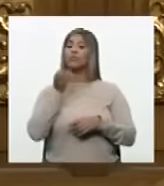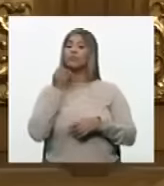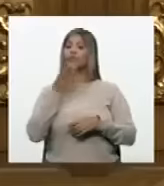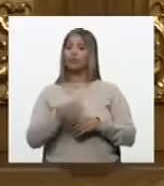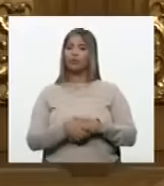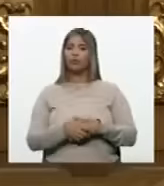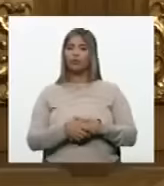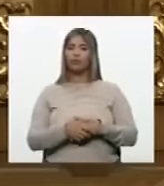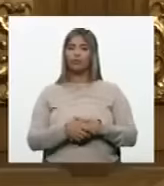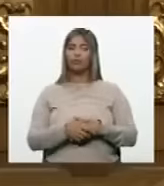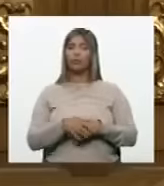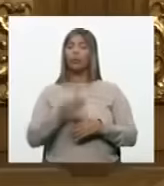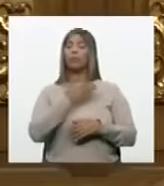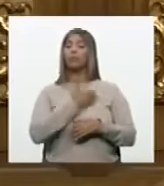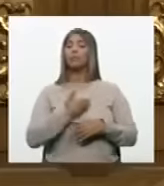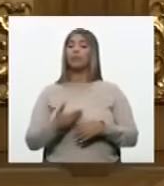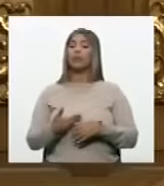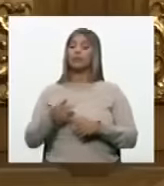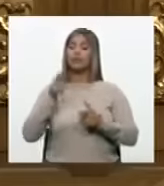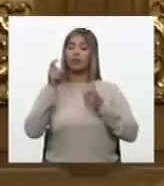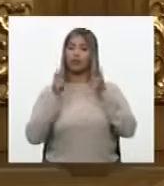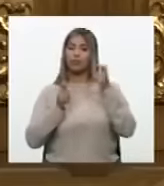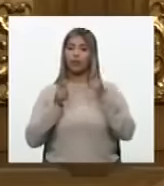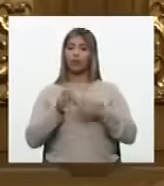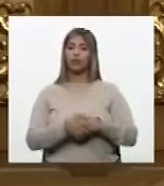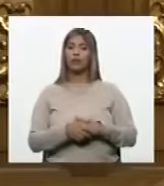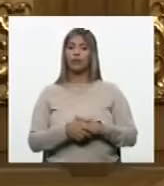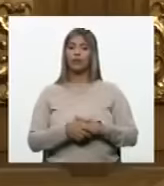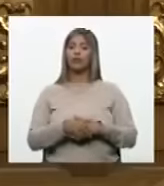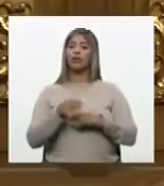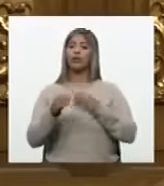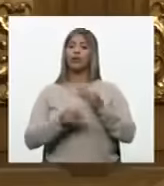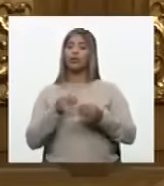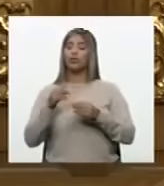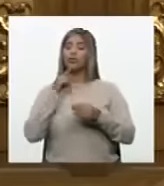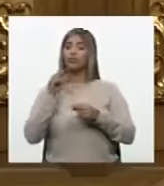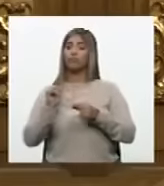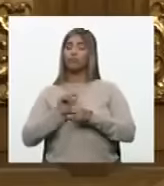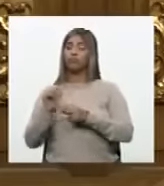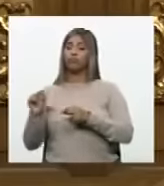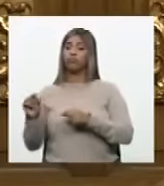Miraflores, el comandante eterno Hugo Chávez emitió